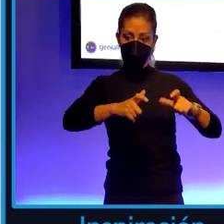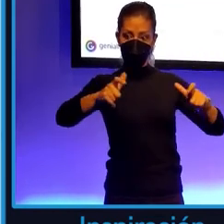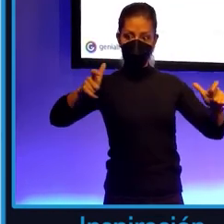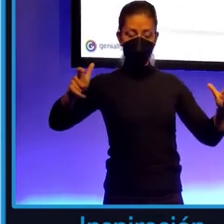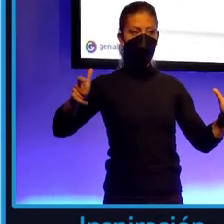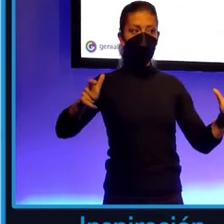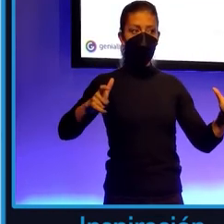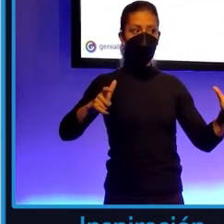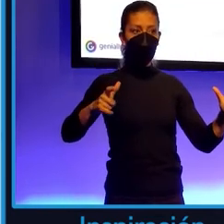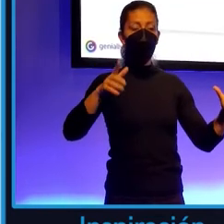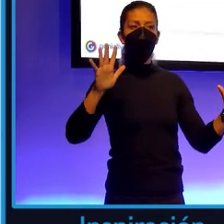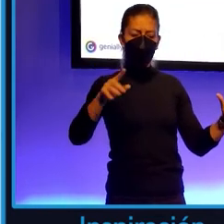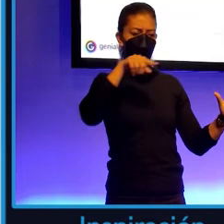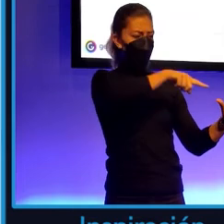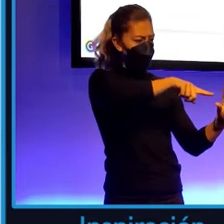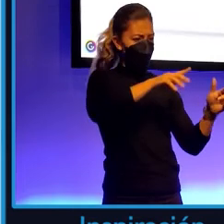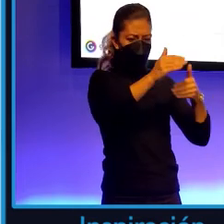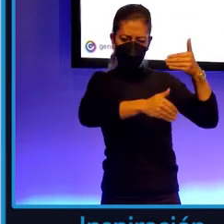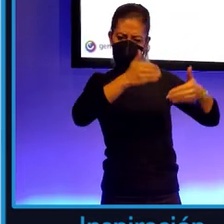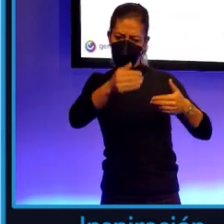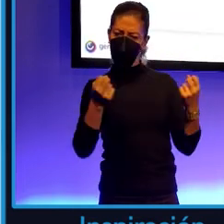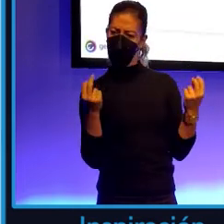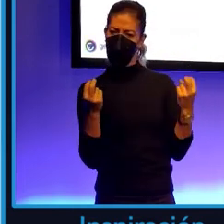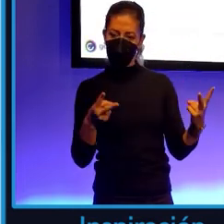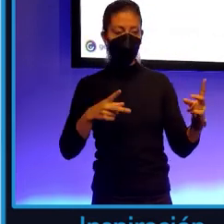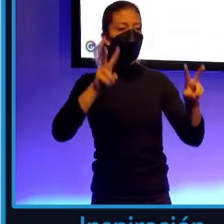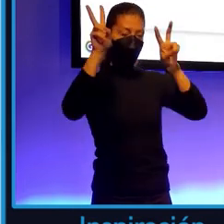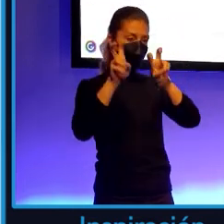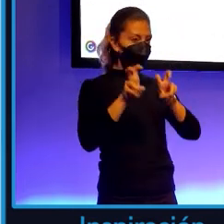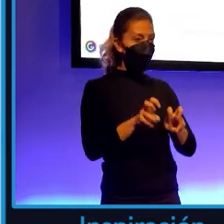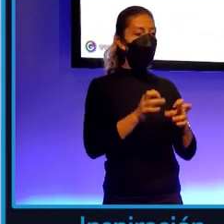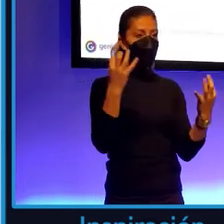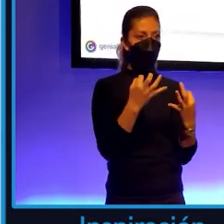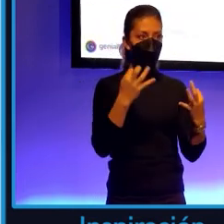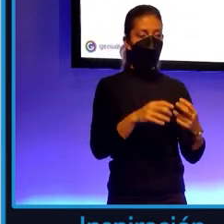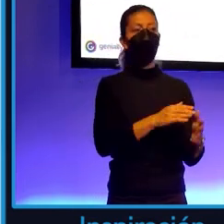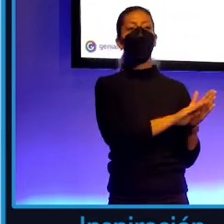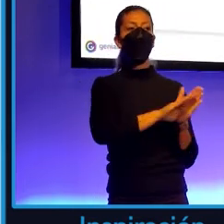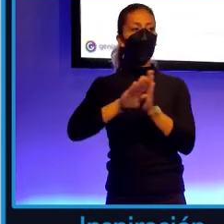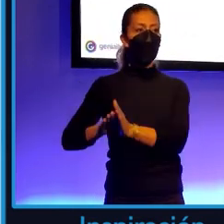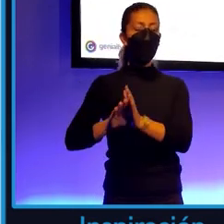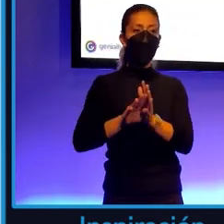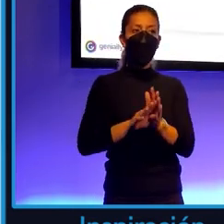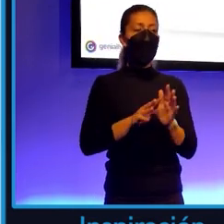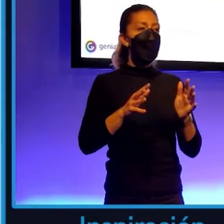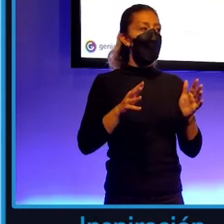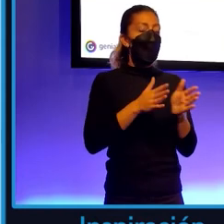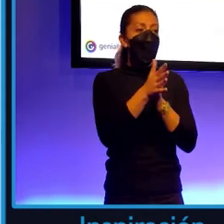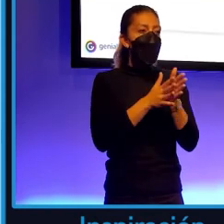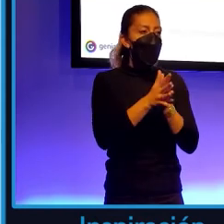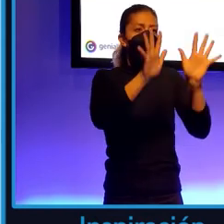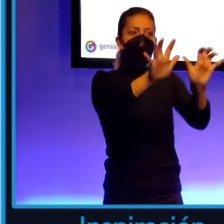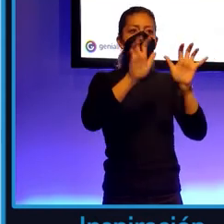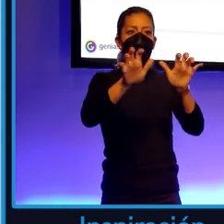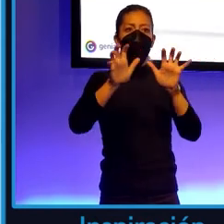analizar cuál es el objetivo principal de todo esto por un lado incremento las habilidades de aprender a aprender hay que tener siempre ganas y motivación